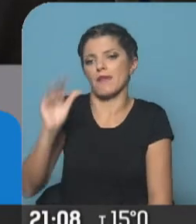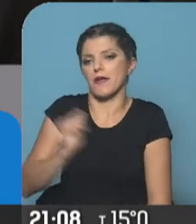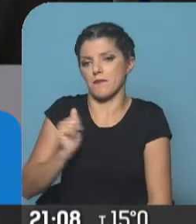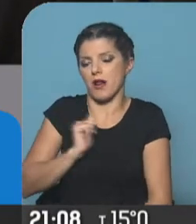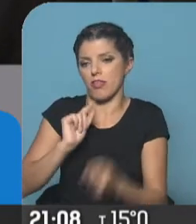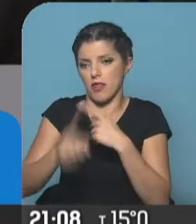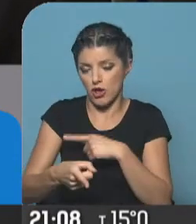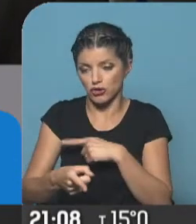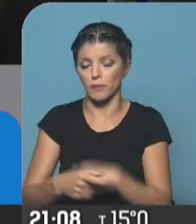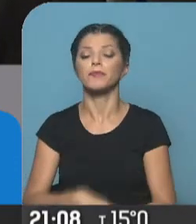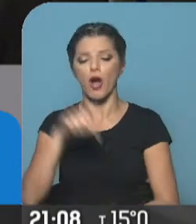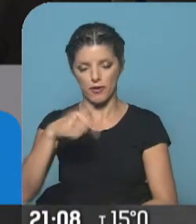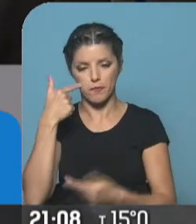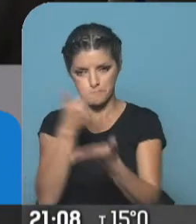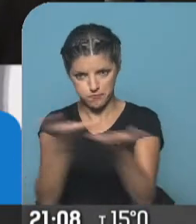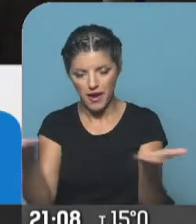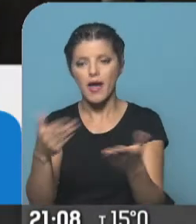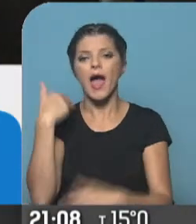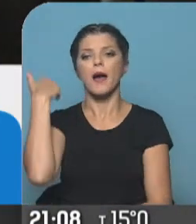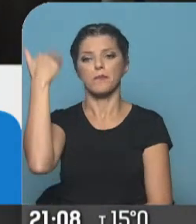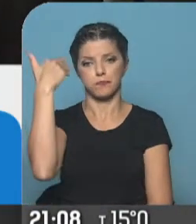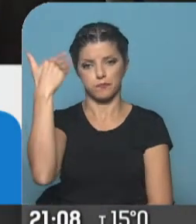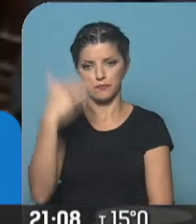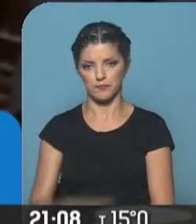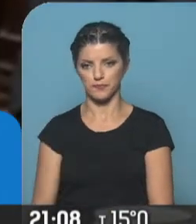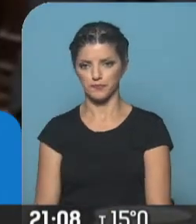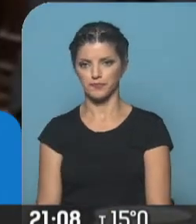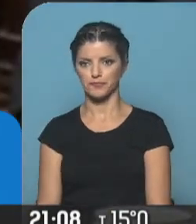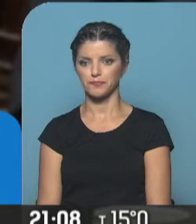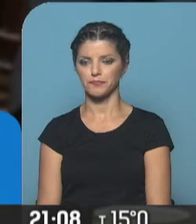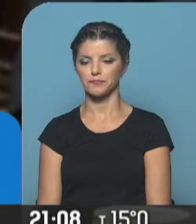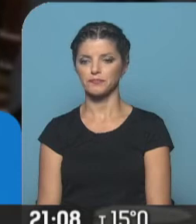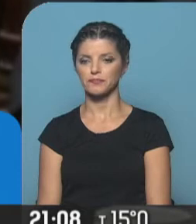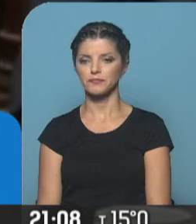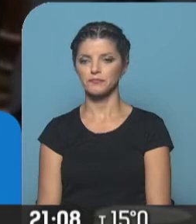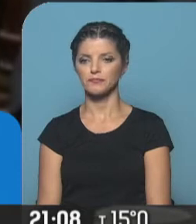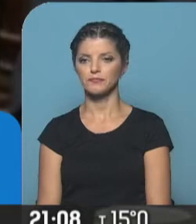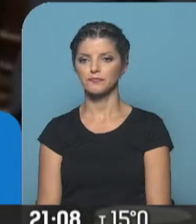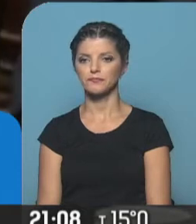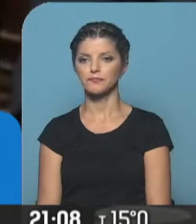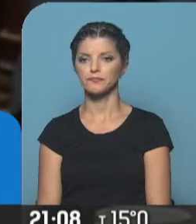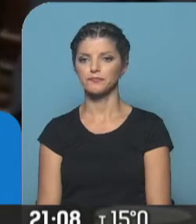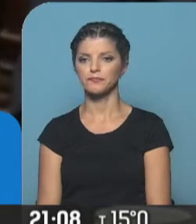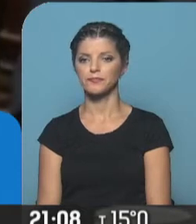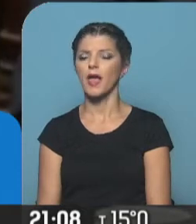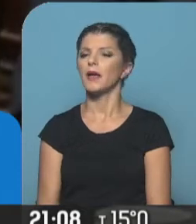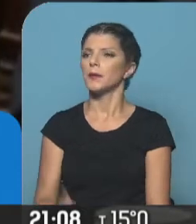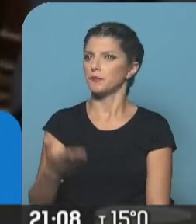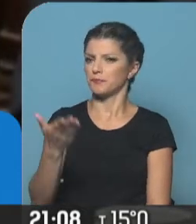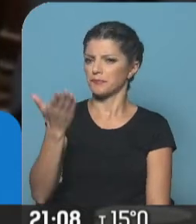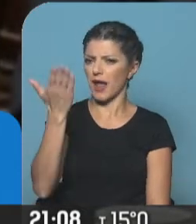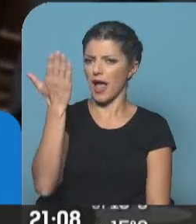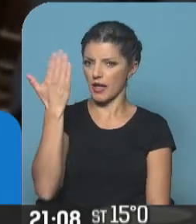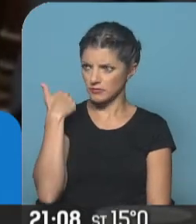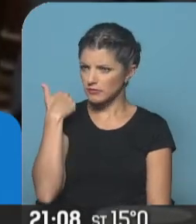recinto de la Cámara Alta el jefe de gabinete, Marcos Peña. Vemos el día de ayer que hubo